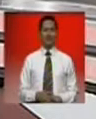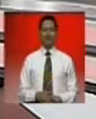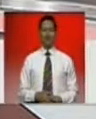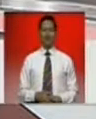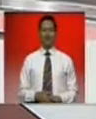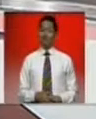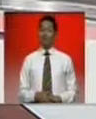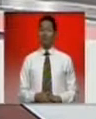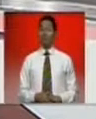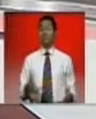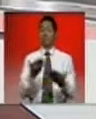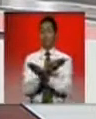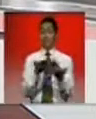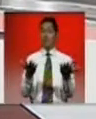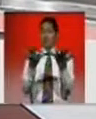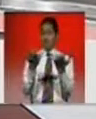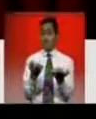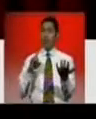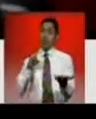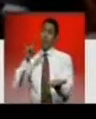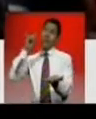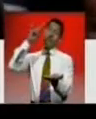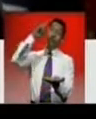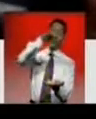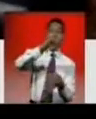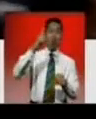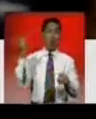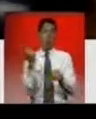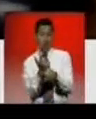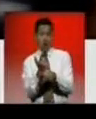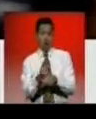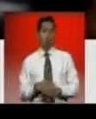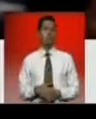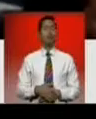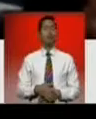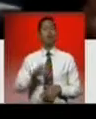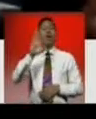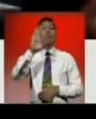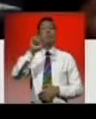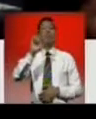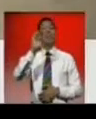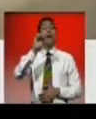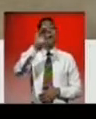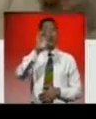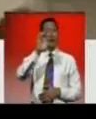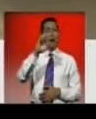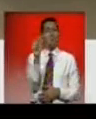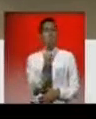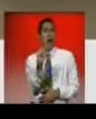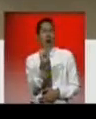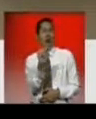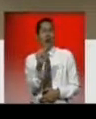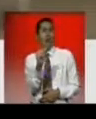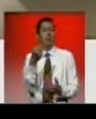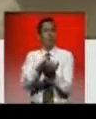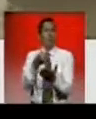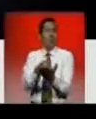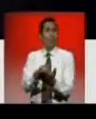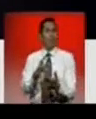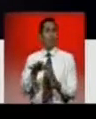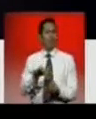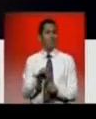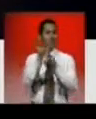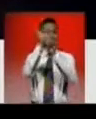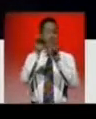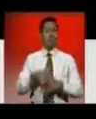Y precisamente para quienes quieran viajar a Loja durante los días del festival, la aerolínea TAME ha diseñado paquetes y precios especiales.